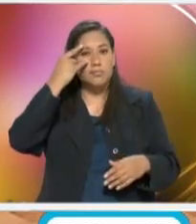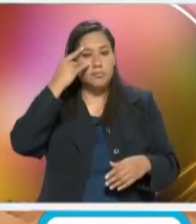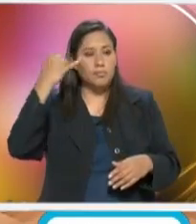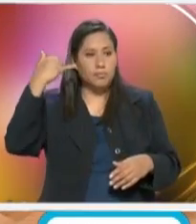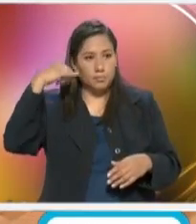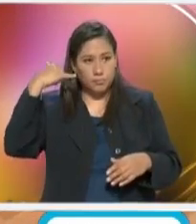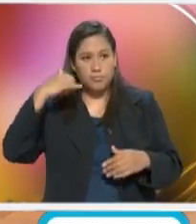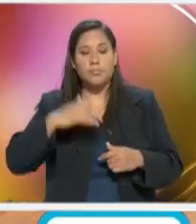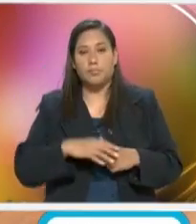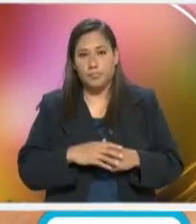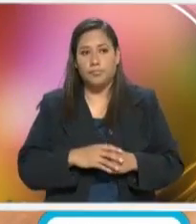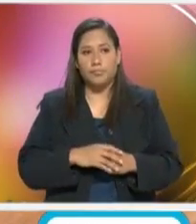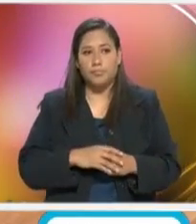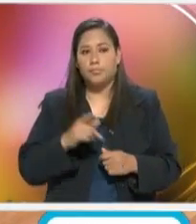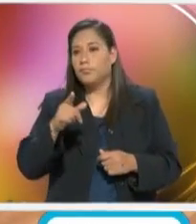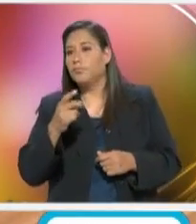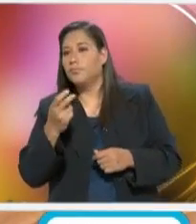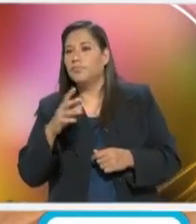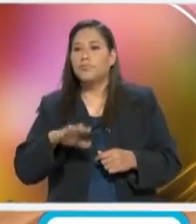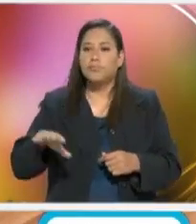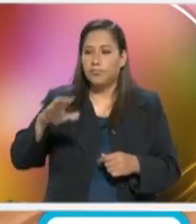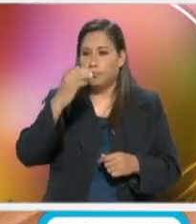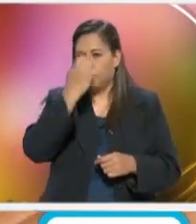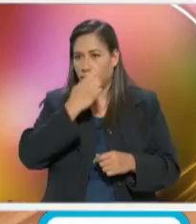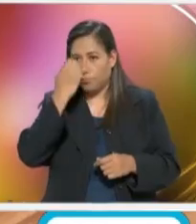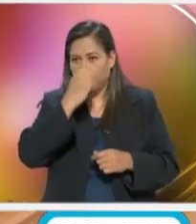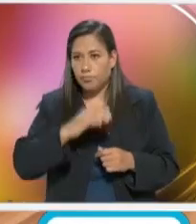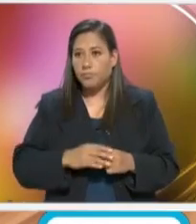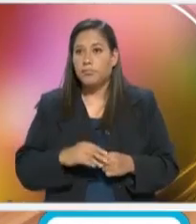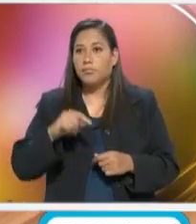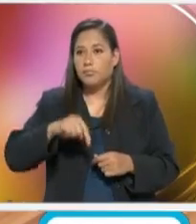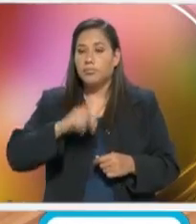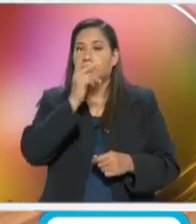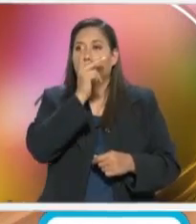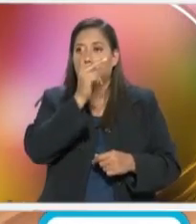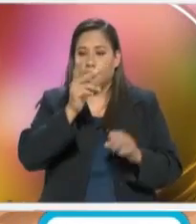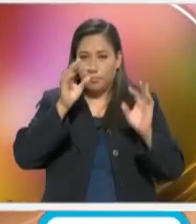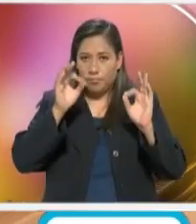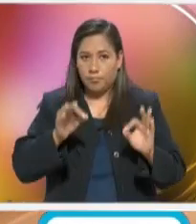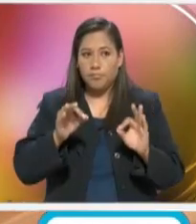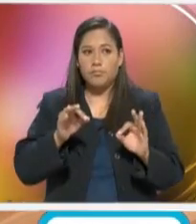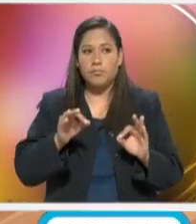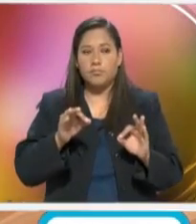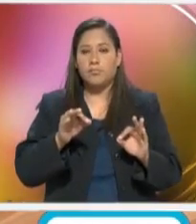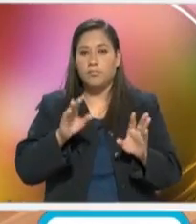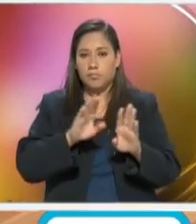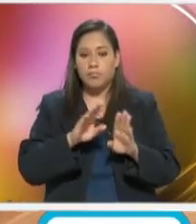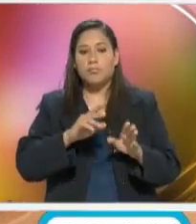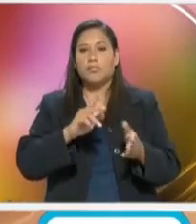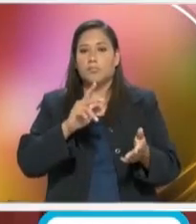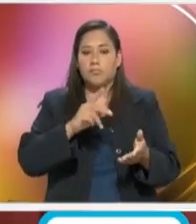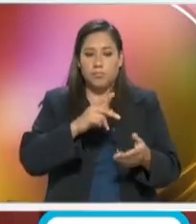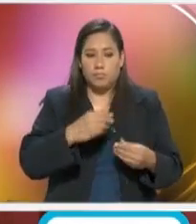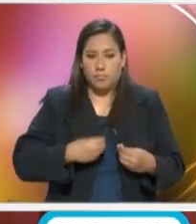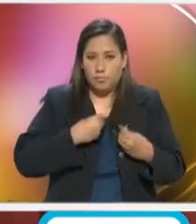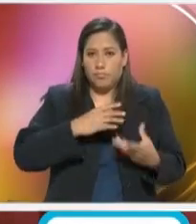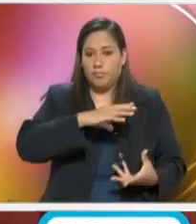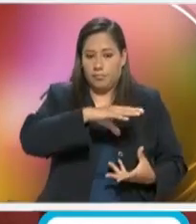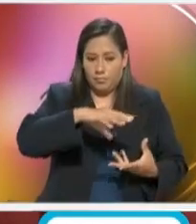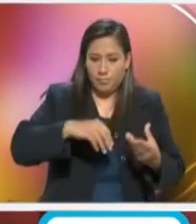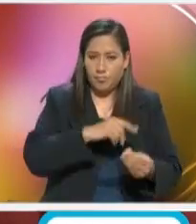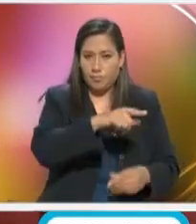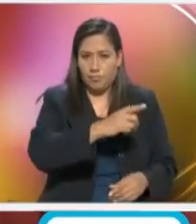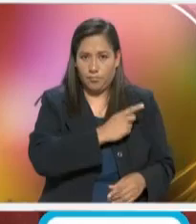Yucatán. Muy Es donde bien. medimos Muy bien. esta parte, ¿no? Oye, entonces aquí la palabra clave podría ser autosustentabilidad. Es a lo que vamos. A